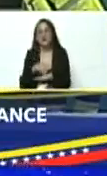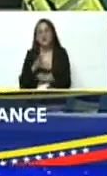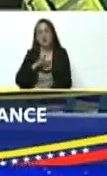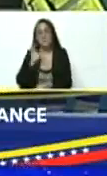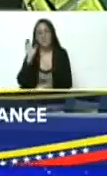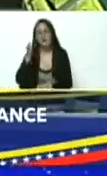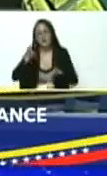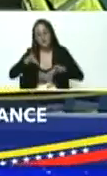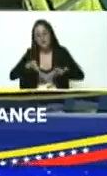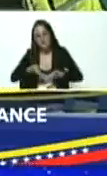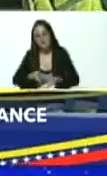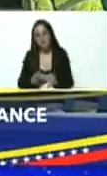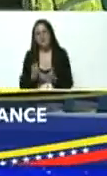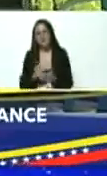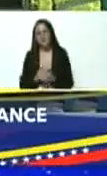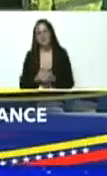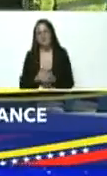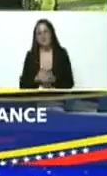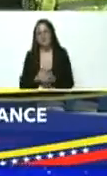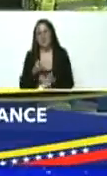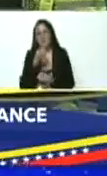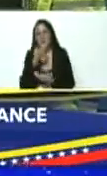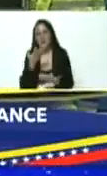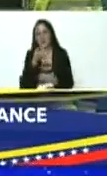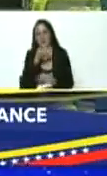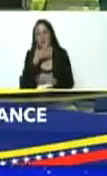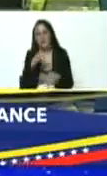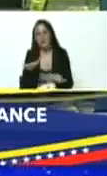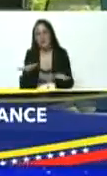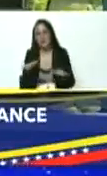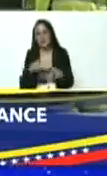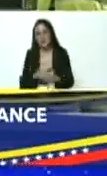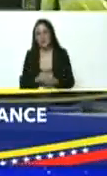patria, del renacimiento de lo bello, de lo bonito.